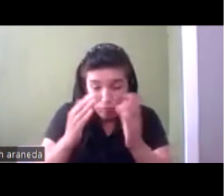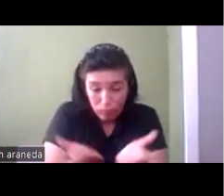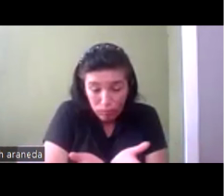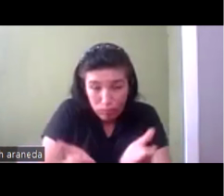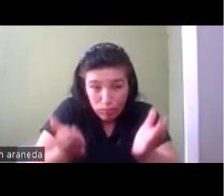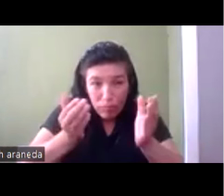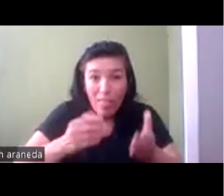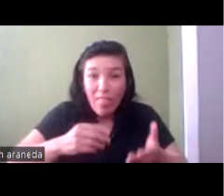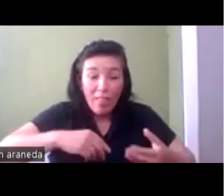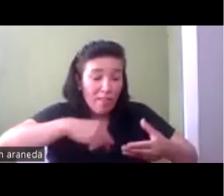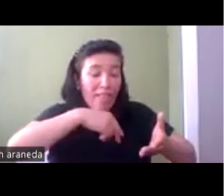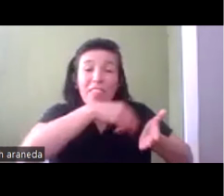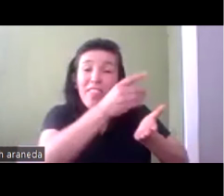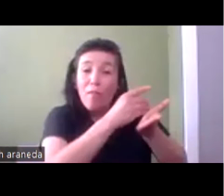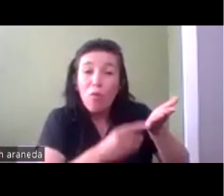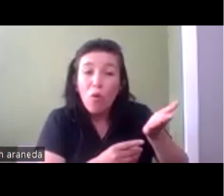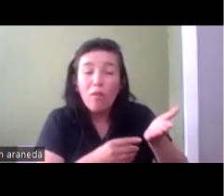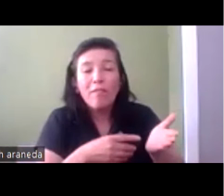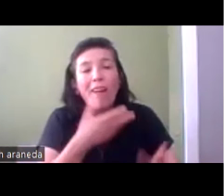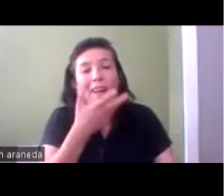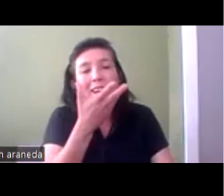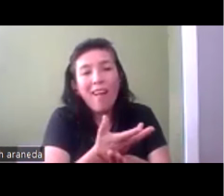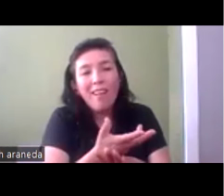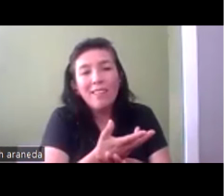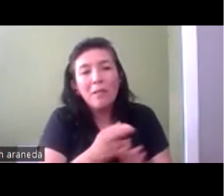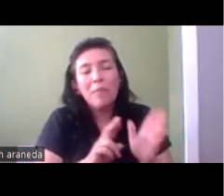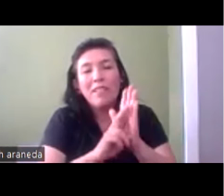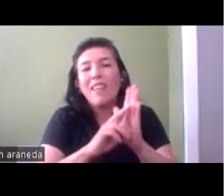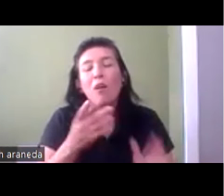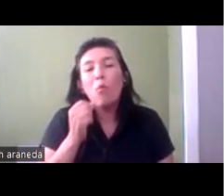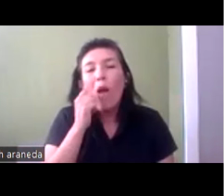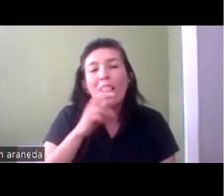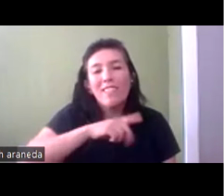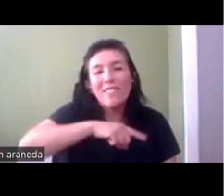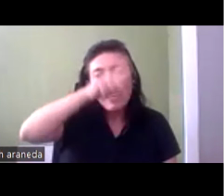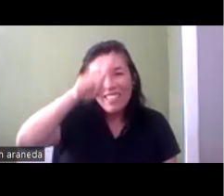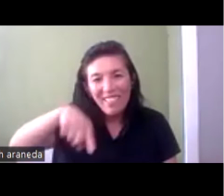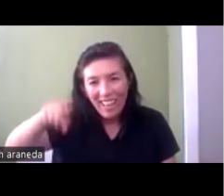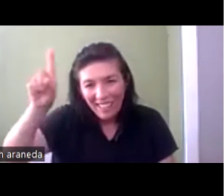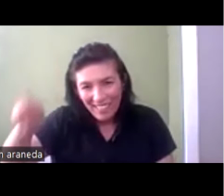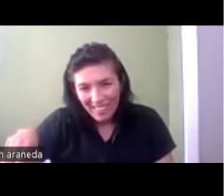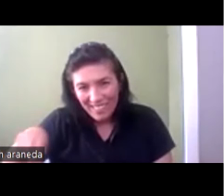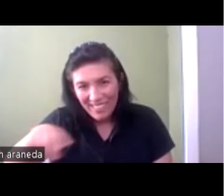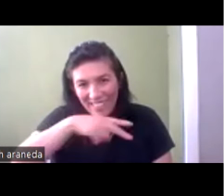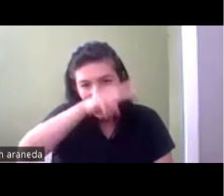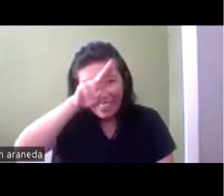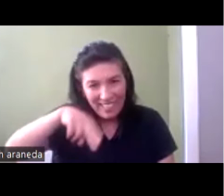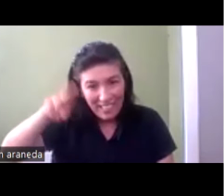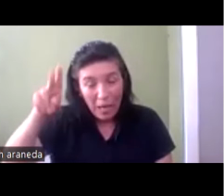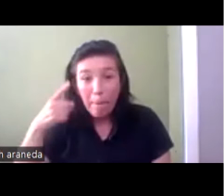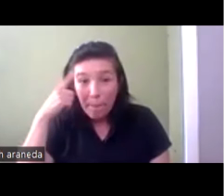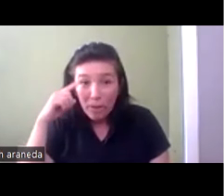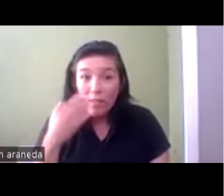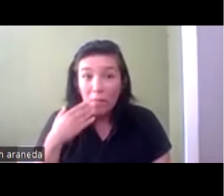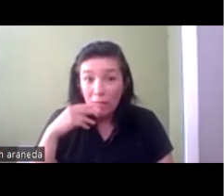patrón decorativo, presentan de manera recurrente, digamos, este patrón zigzag, ¿ya? Pero como se puede observar también en la diapositiva, este